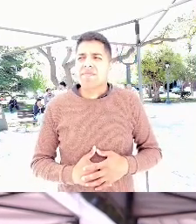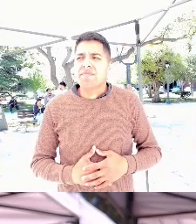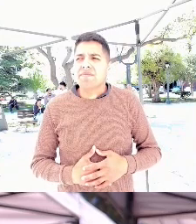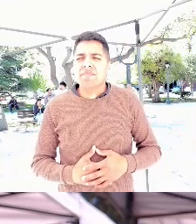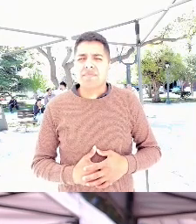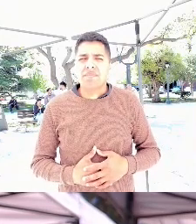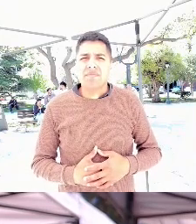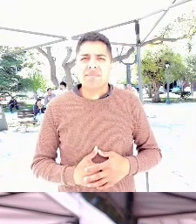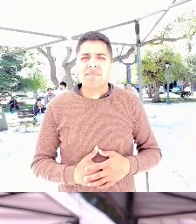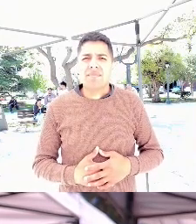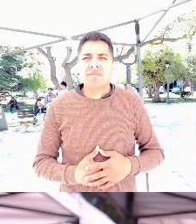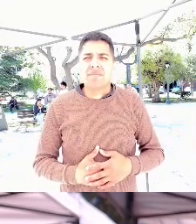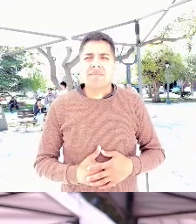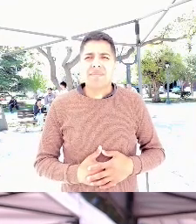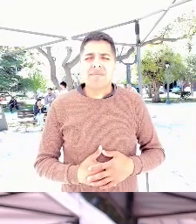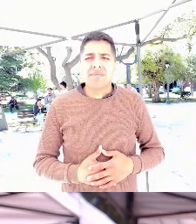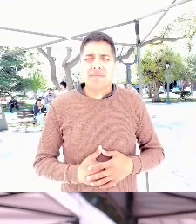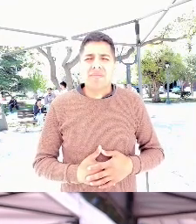hacer